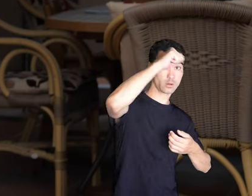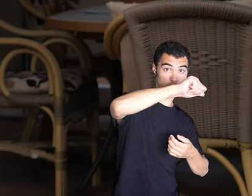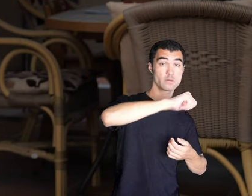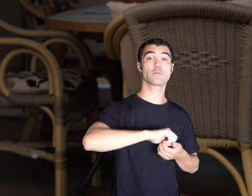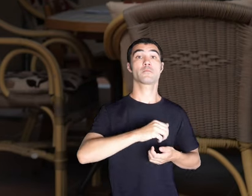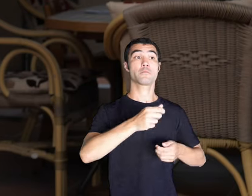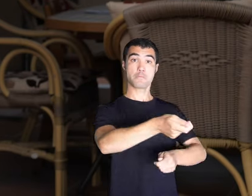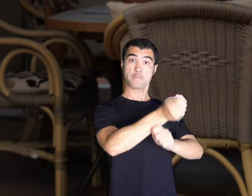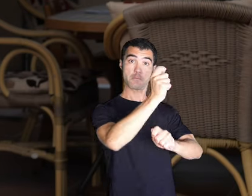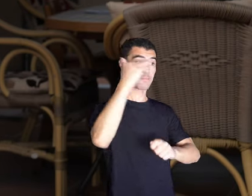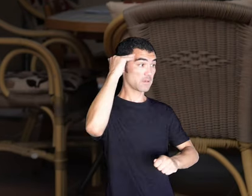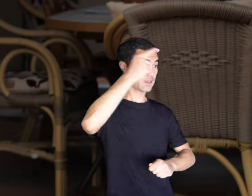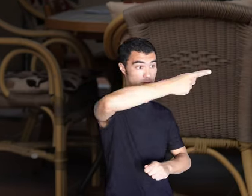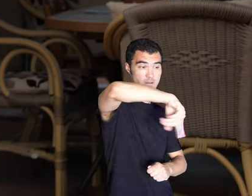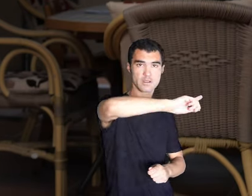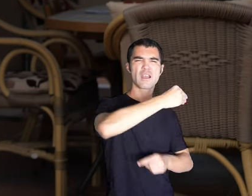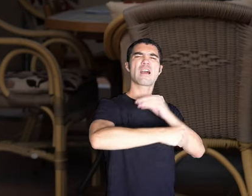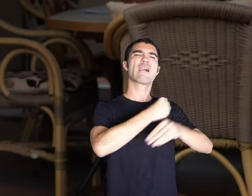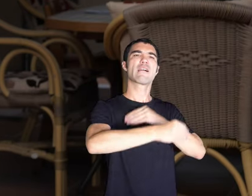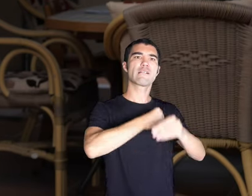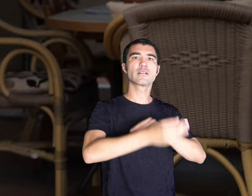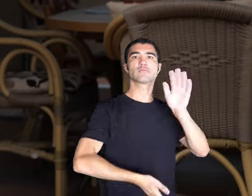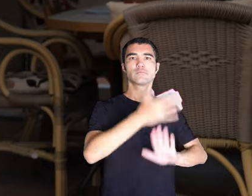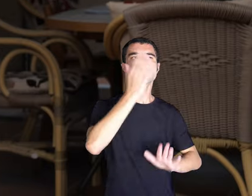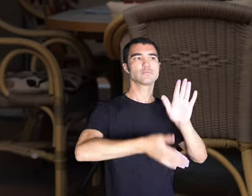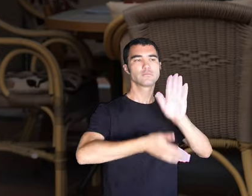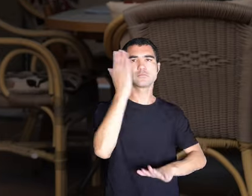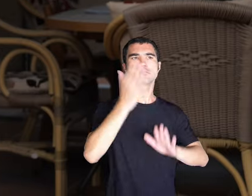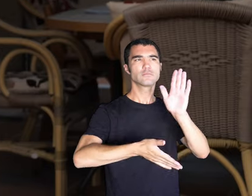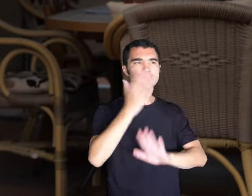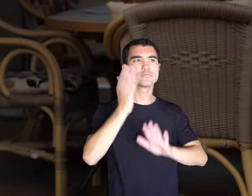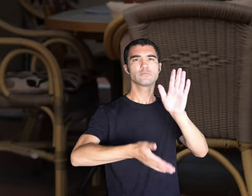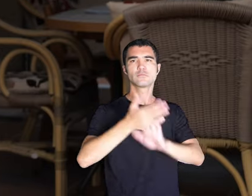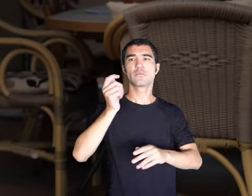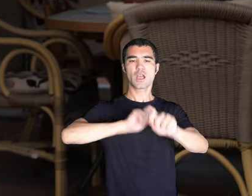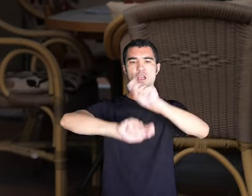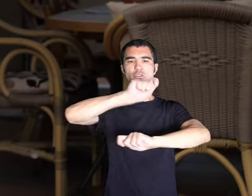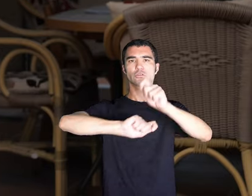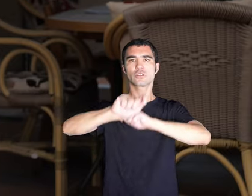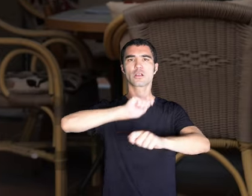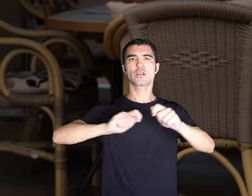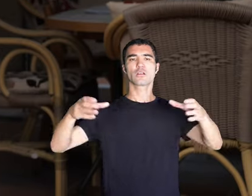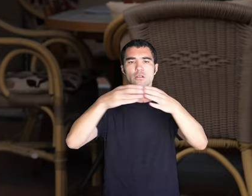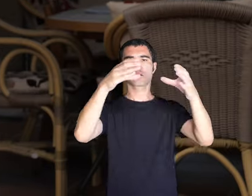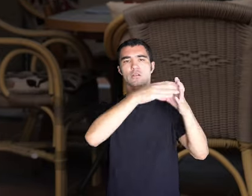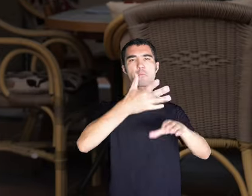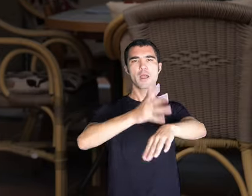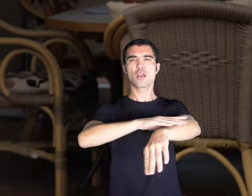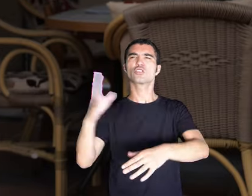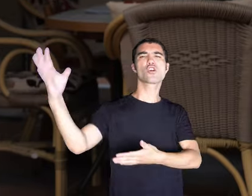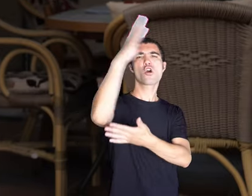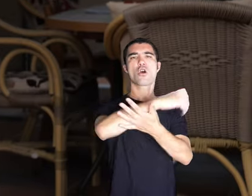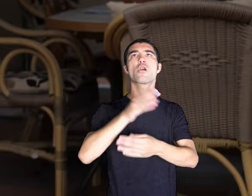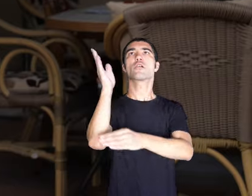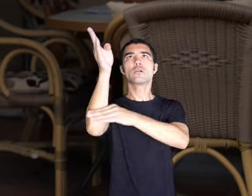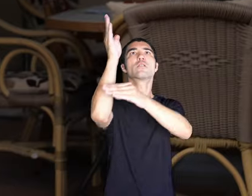marineros estaban haciendo, se iban en todas las cofradías de pescadores de Mallorca